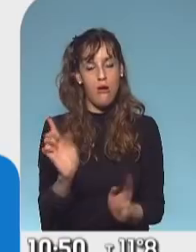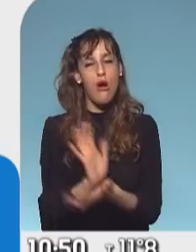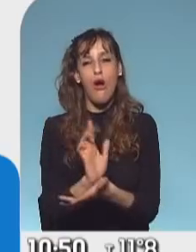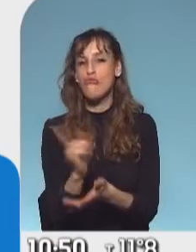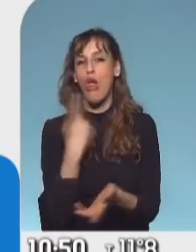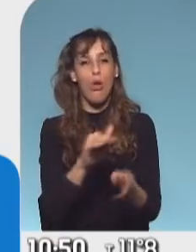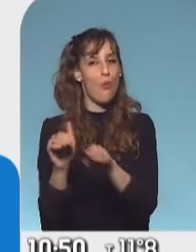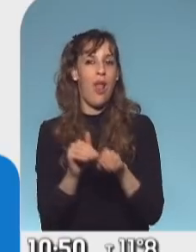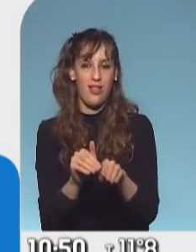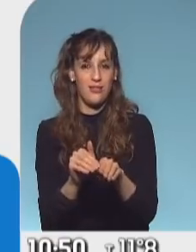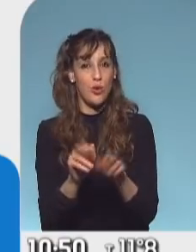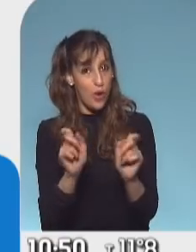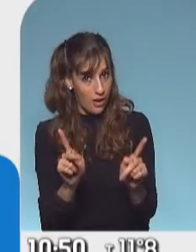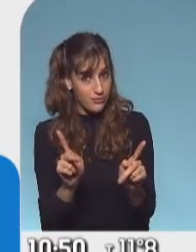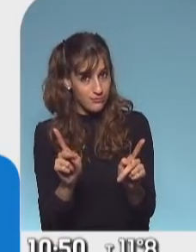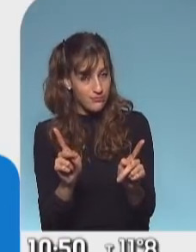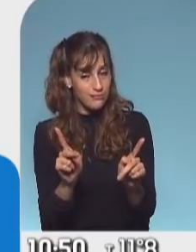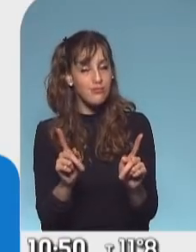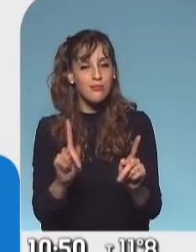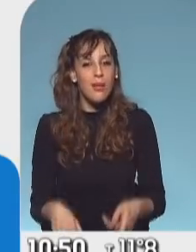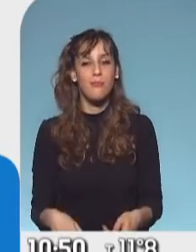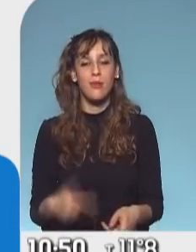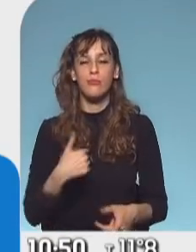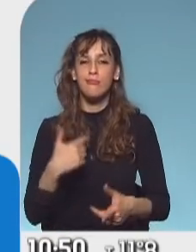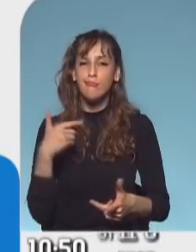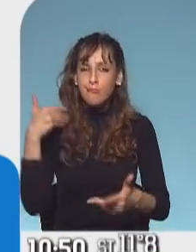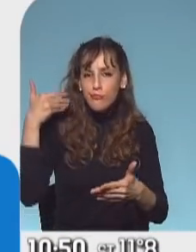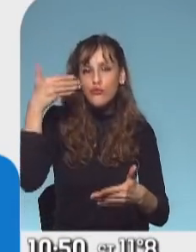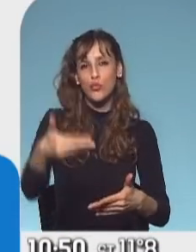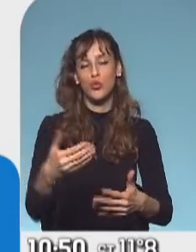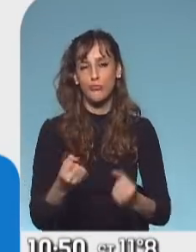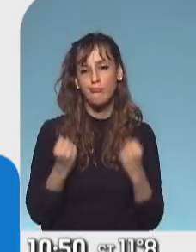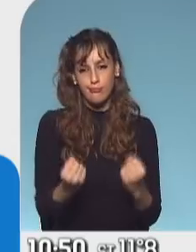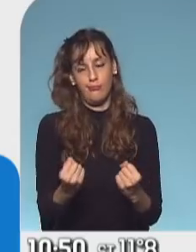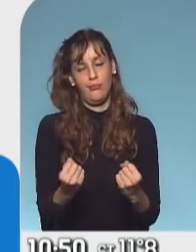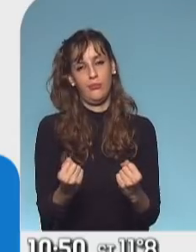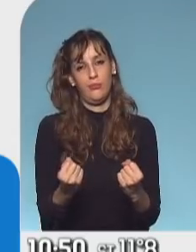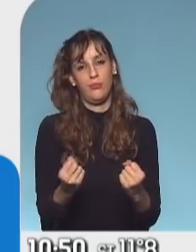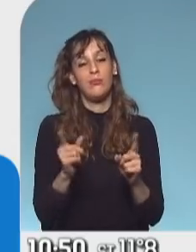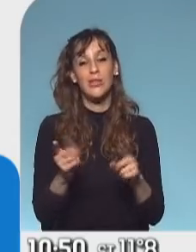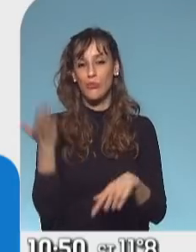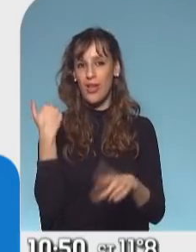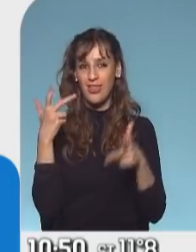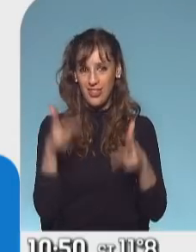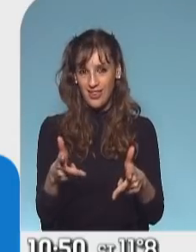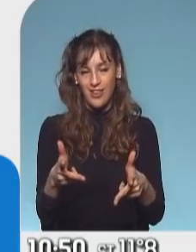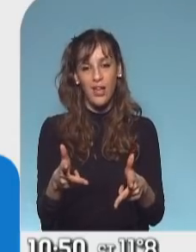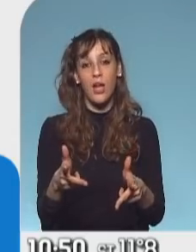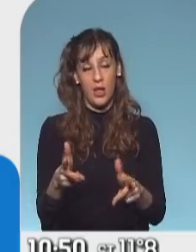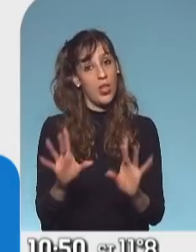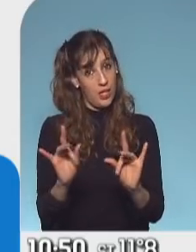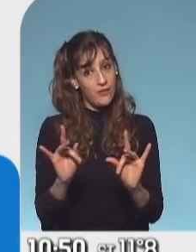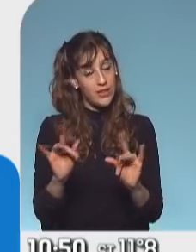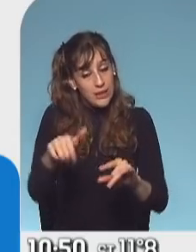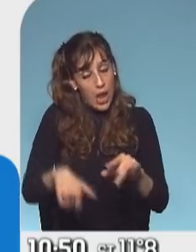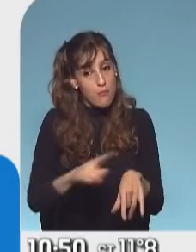ustedes. ¿De acuerdo? Y con mucha fuerza encarar el futuro. Porque, como les dije, no la tienen fácil, van a tener que